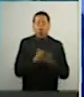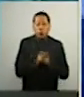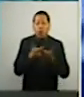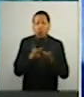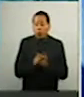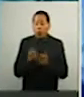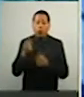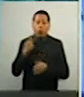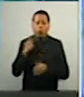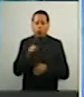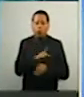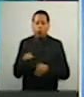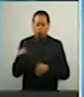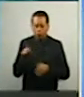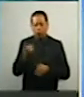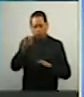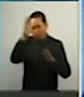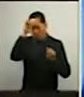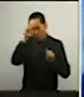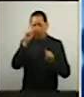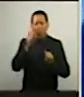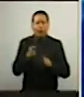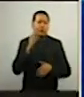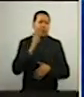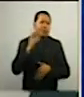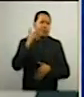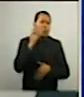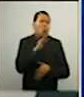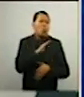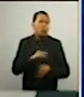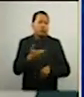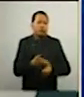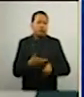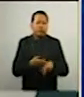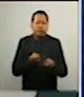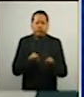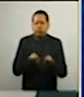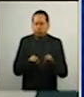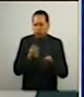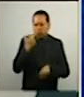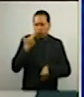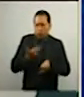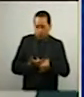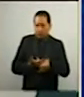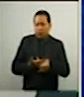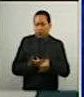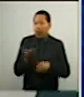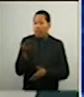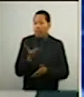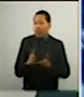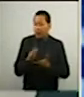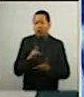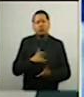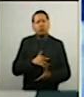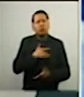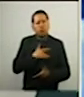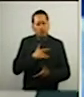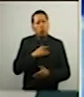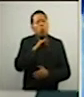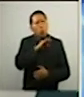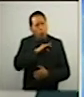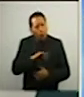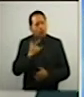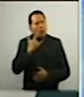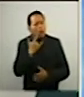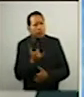los diputados y los senadores, digamos, no cumplen con su obligación de legislar en